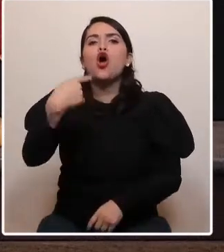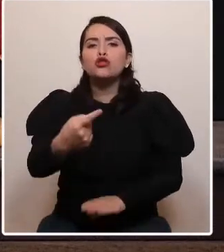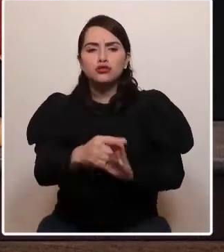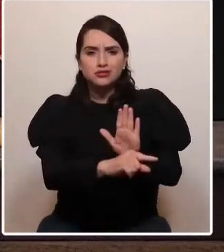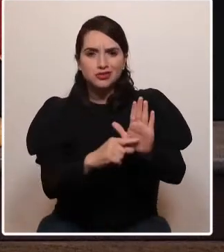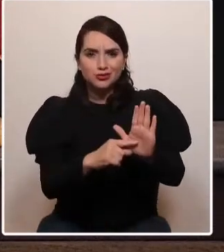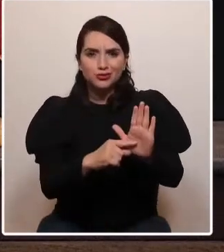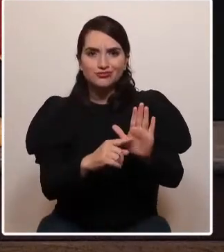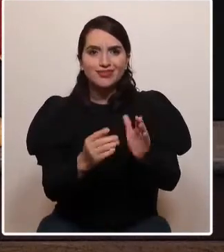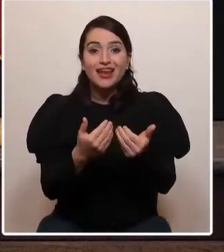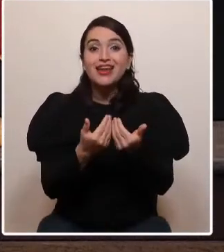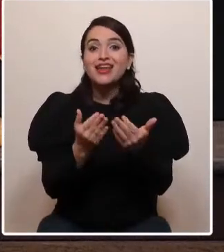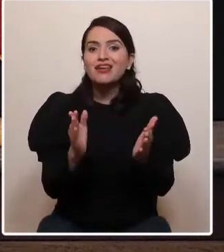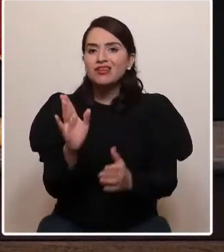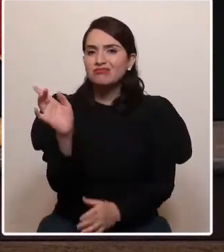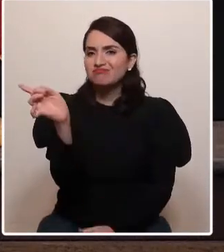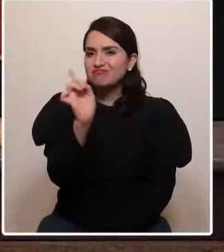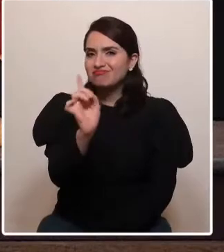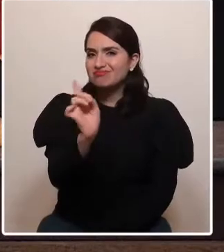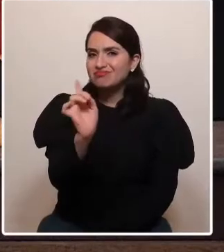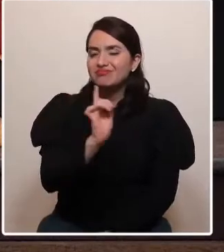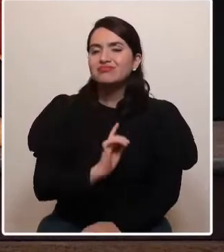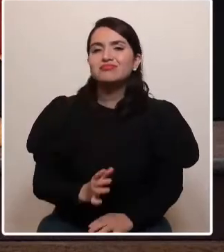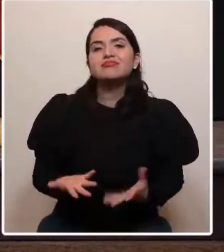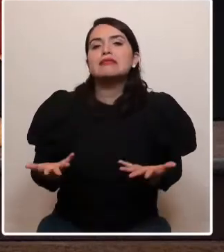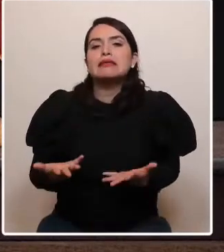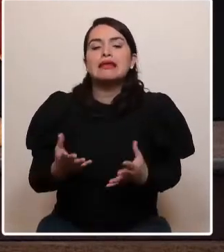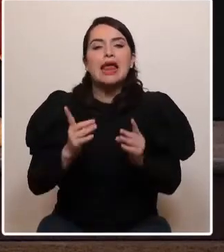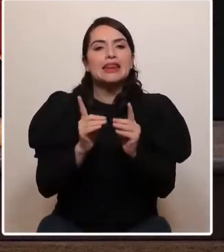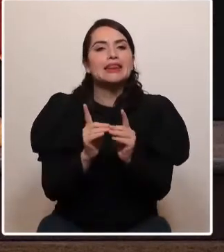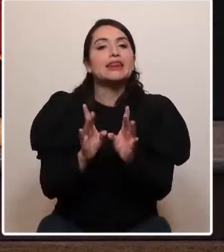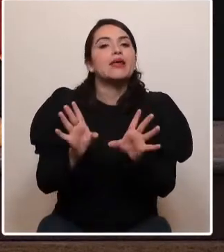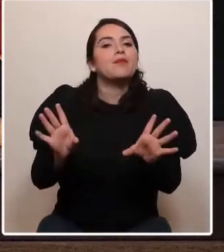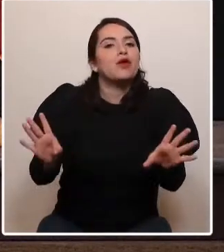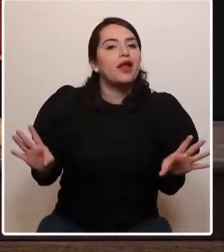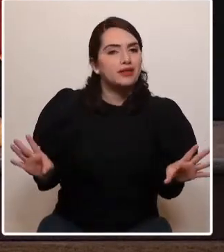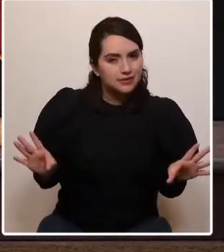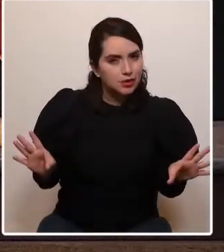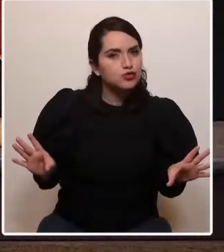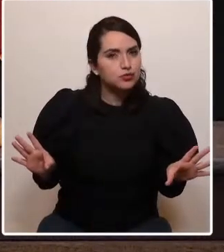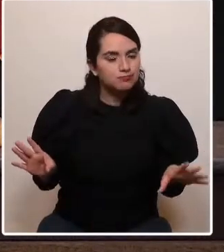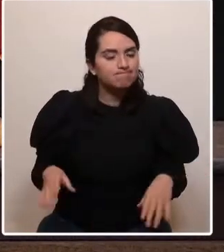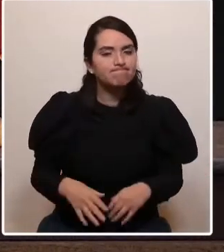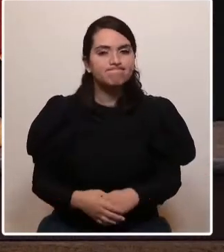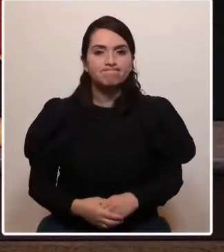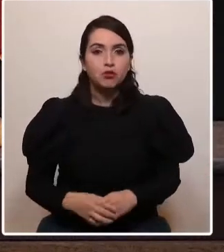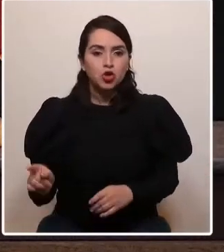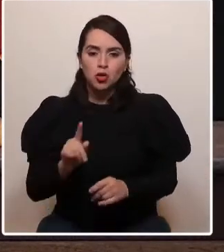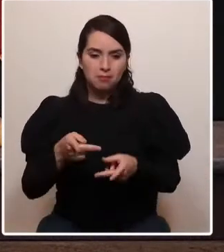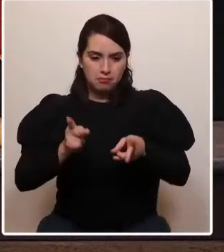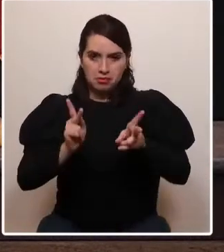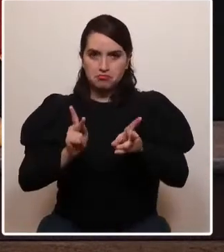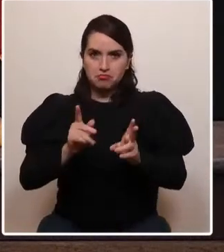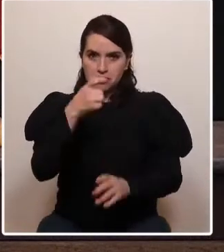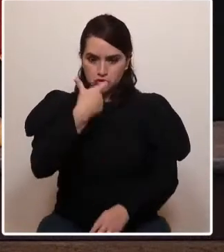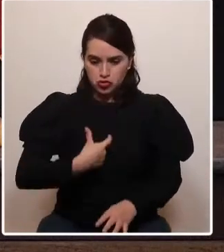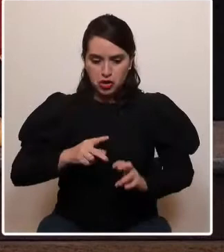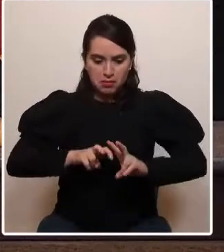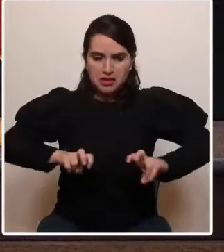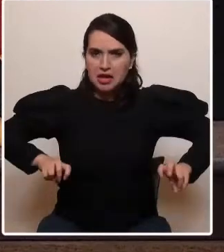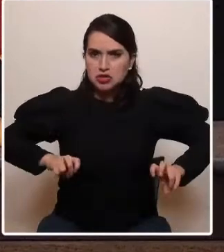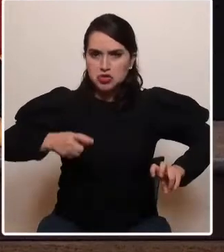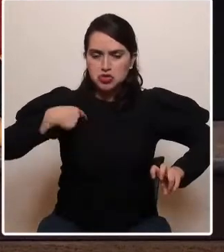completamente esa libertad y la condiciona a la democratización, es decir, no permite a la persona investigar lo que